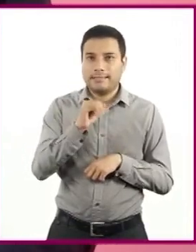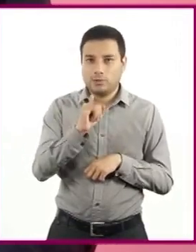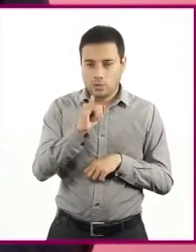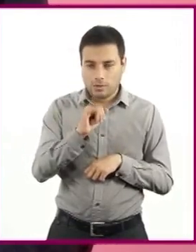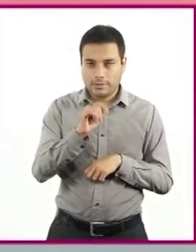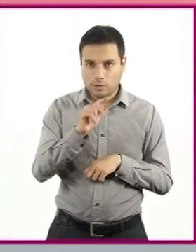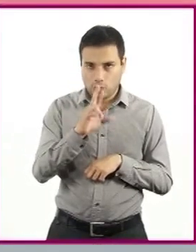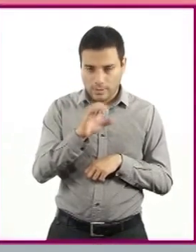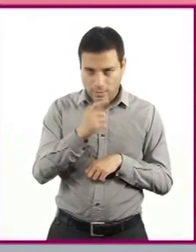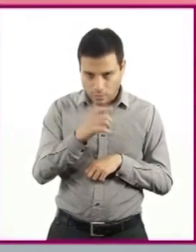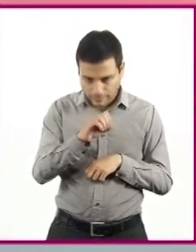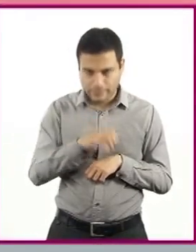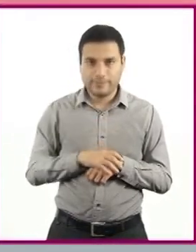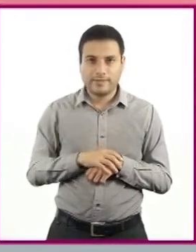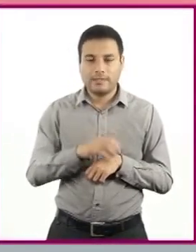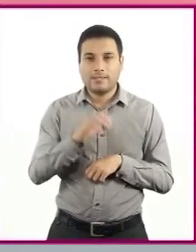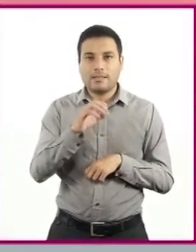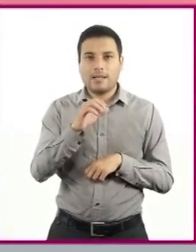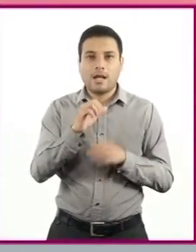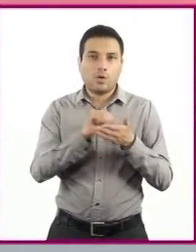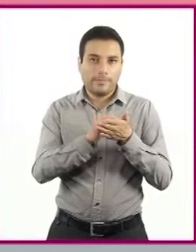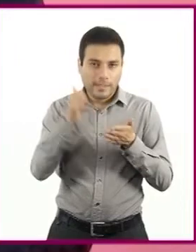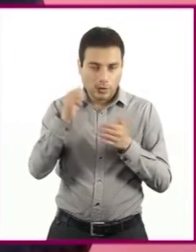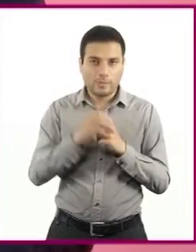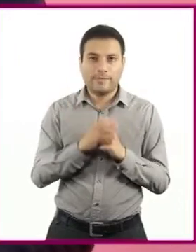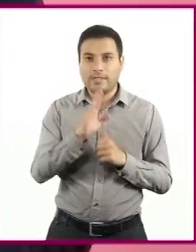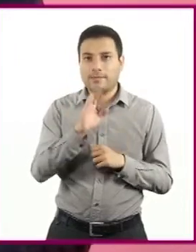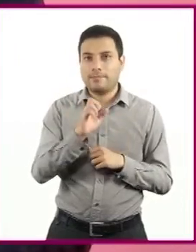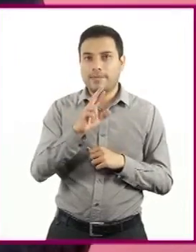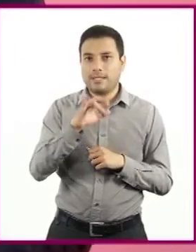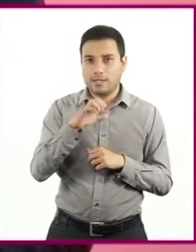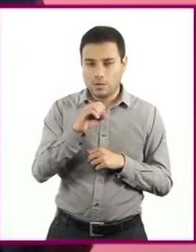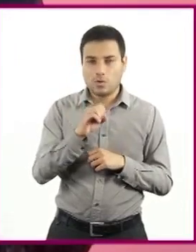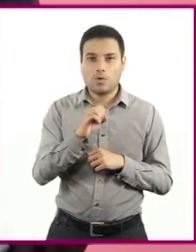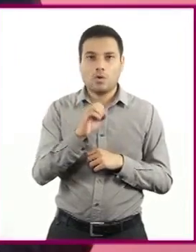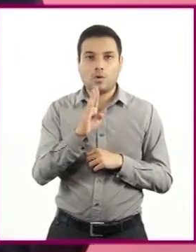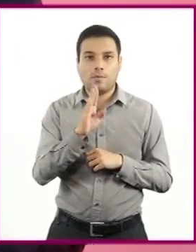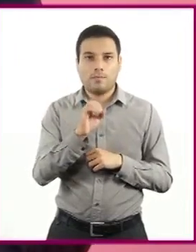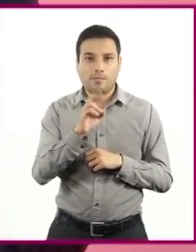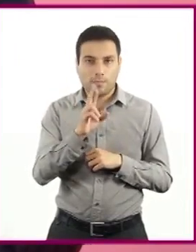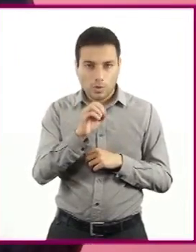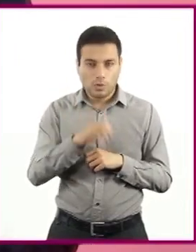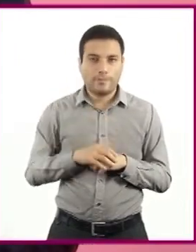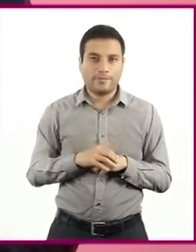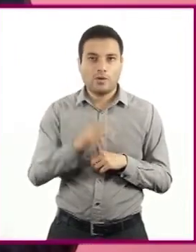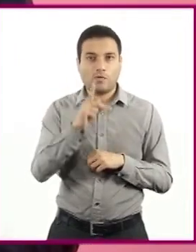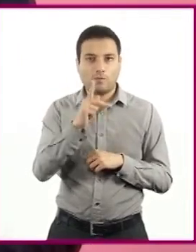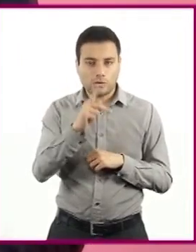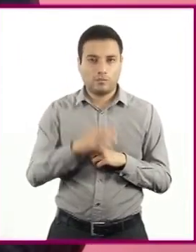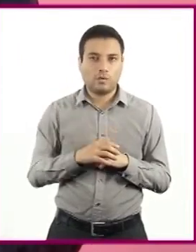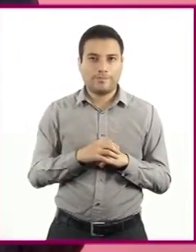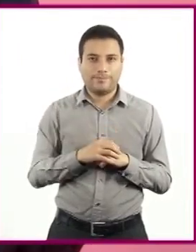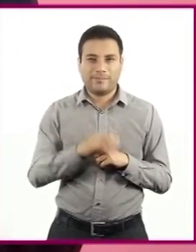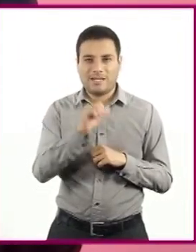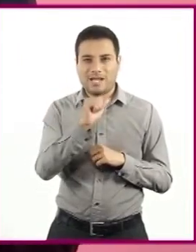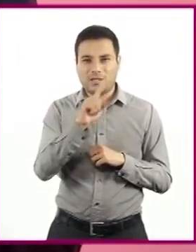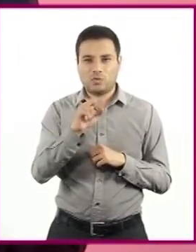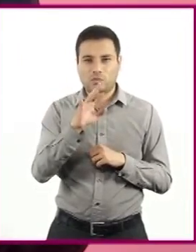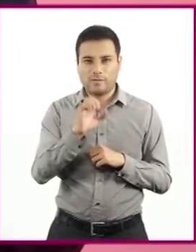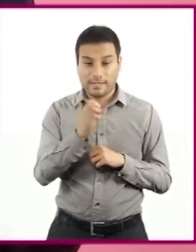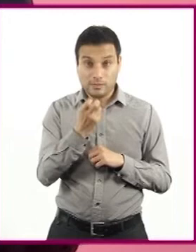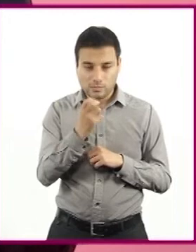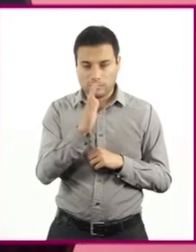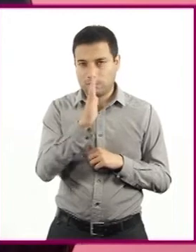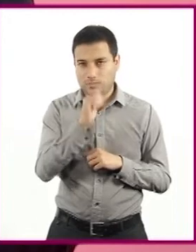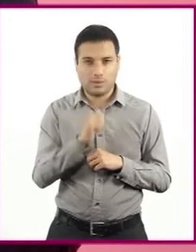carbono, el aluminio, berilio, boro, flúor, el fósforo y el azufre, que se organizan de